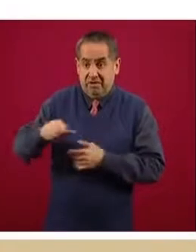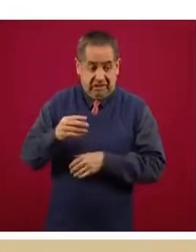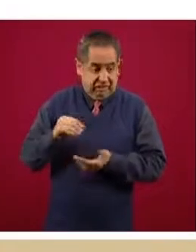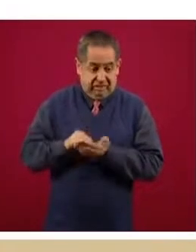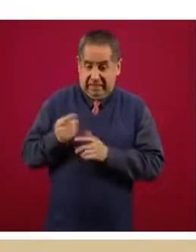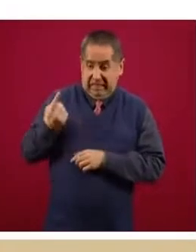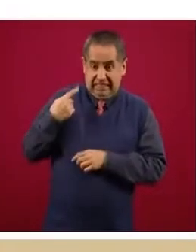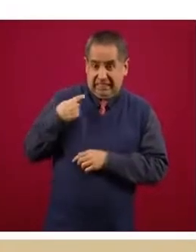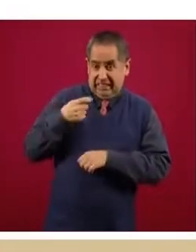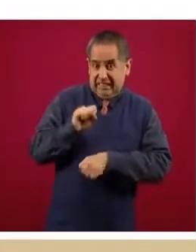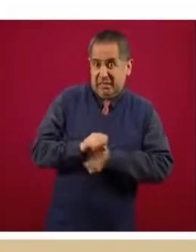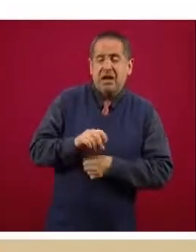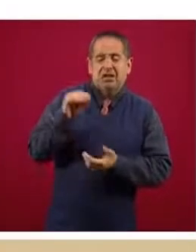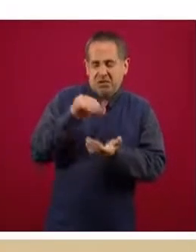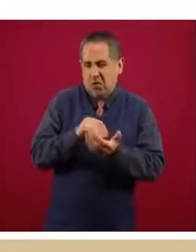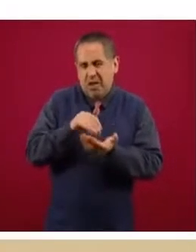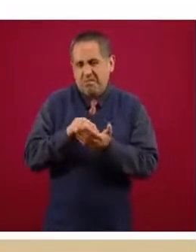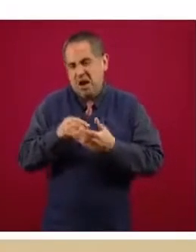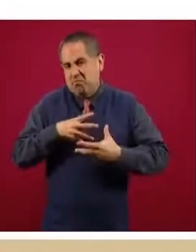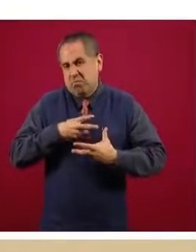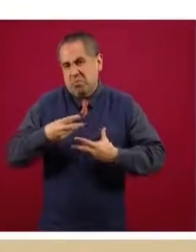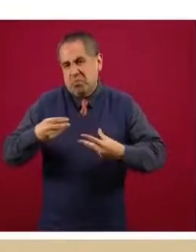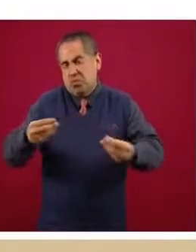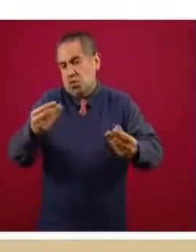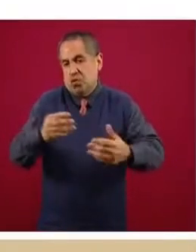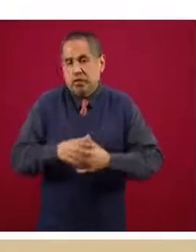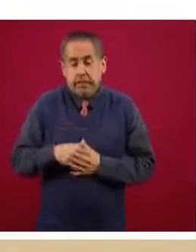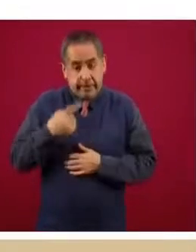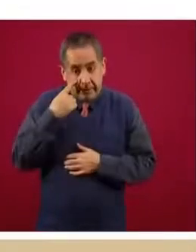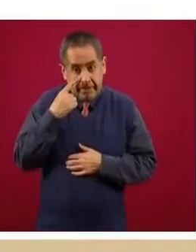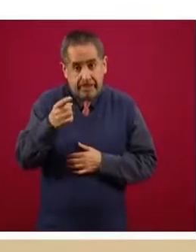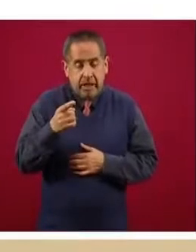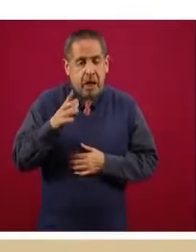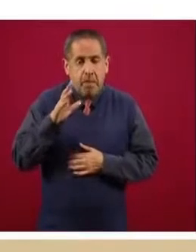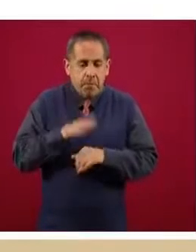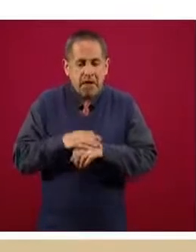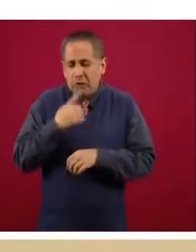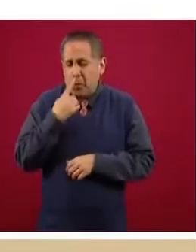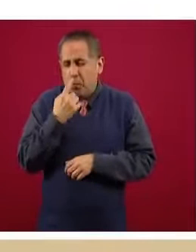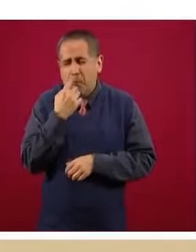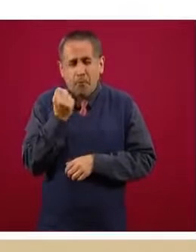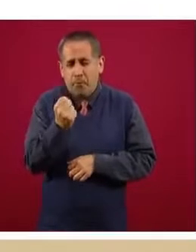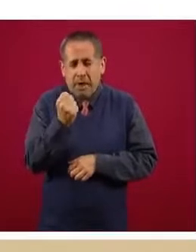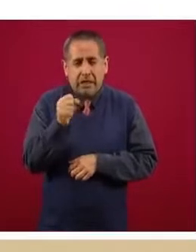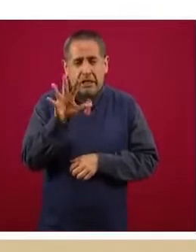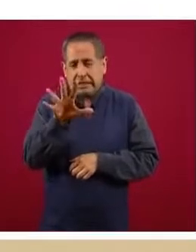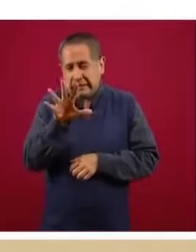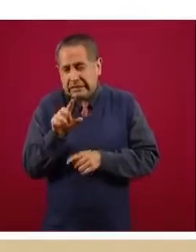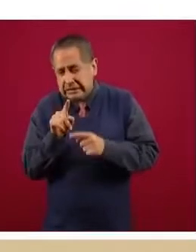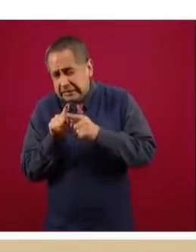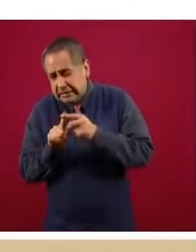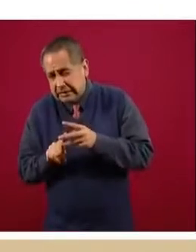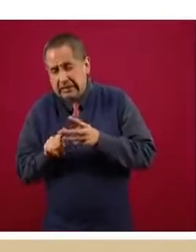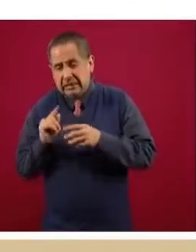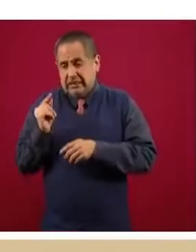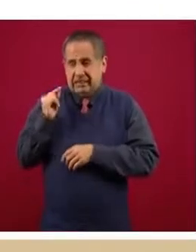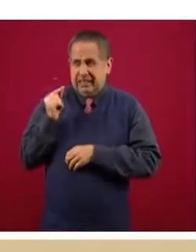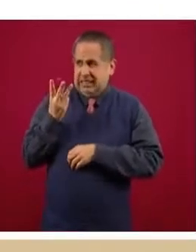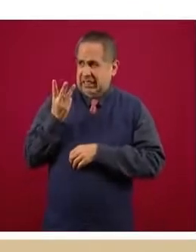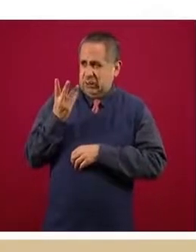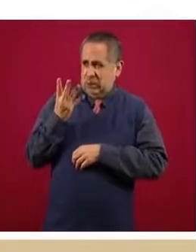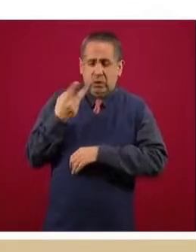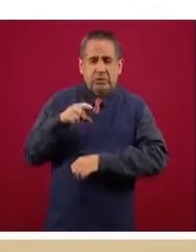últimas semanas de las mediciones. Veamos que los colores más intensos y además en las últimas tres,